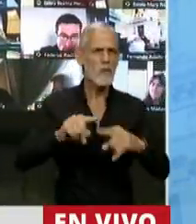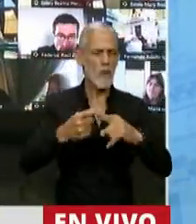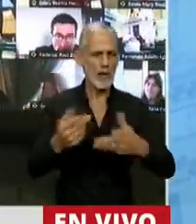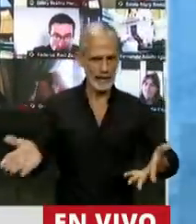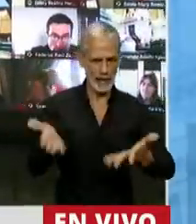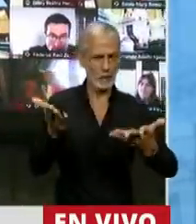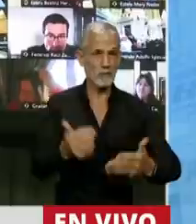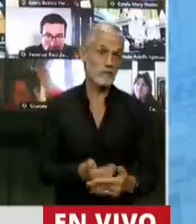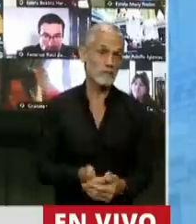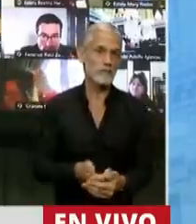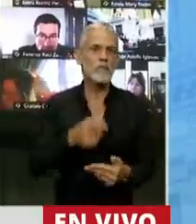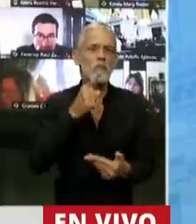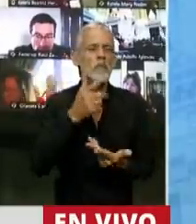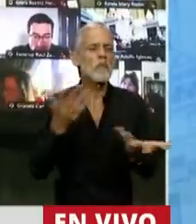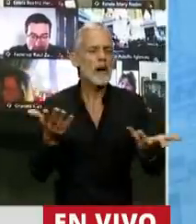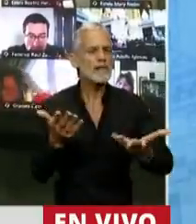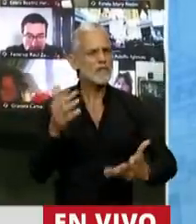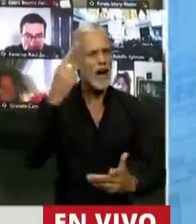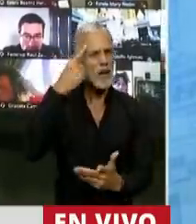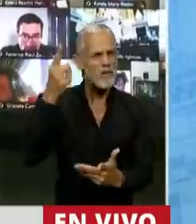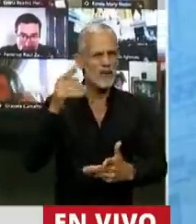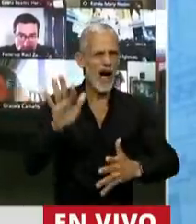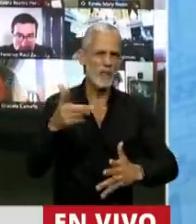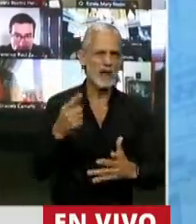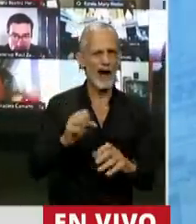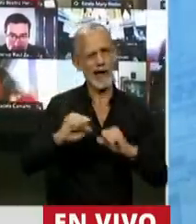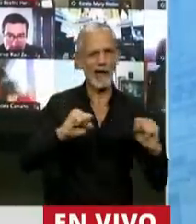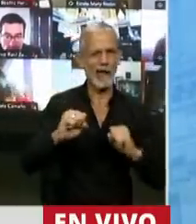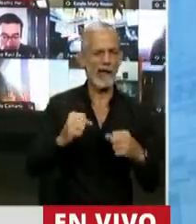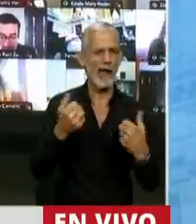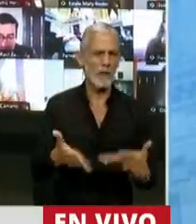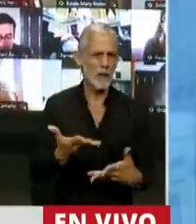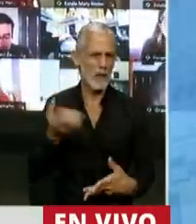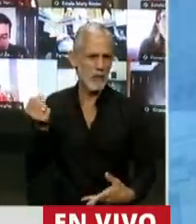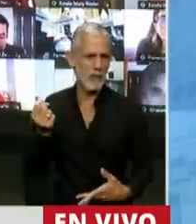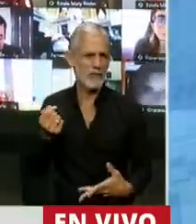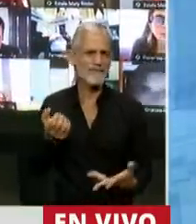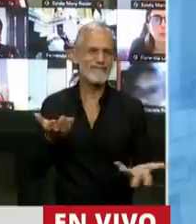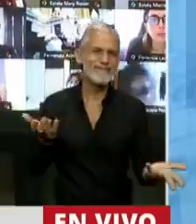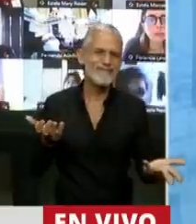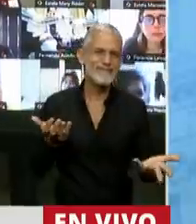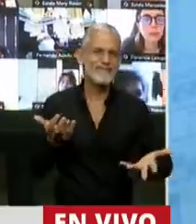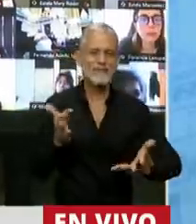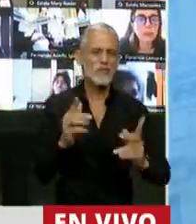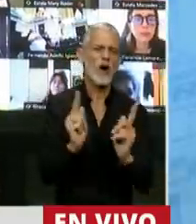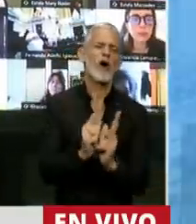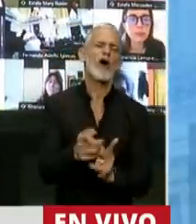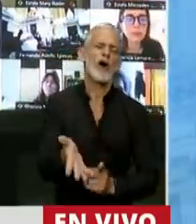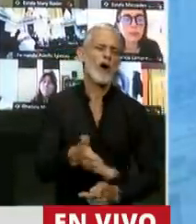política. Evidentemente, alguien pensó que esto podía ser una chicana o sacar un provecho de muy corto